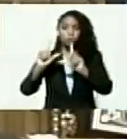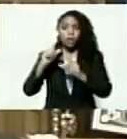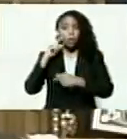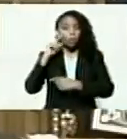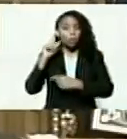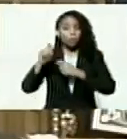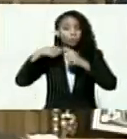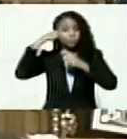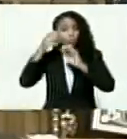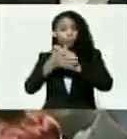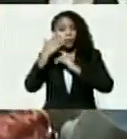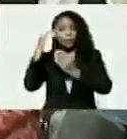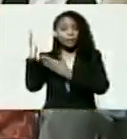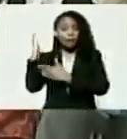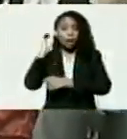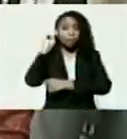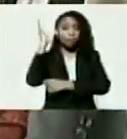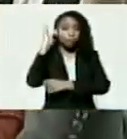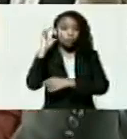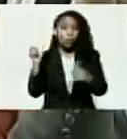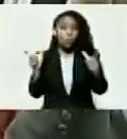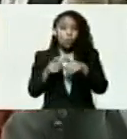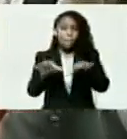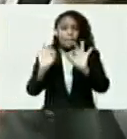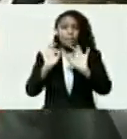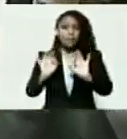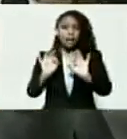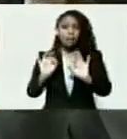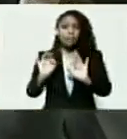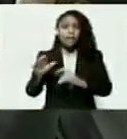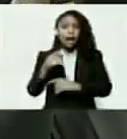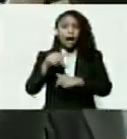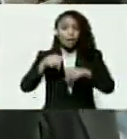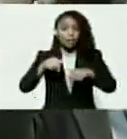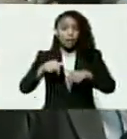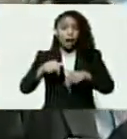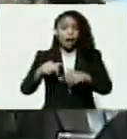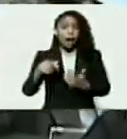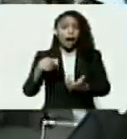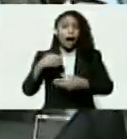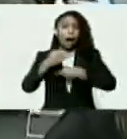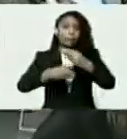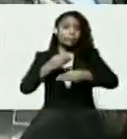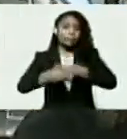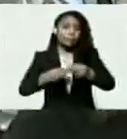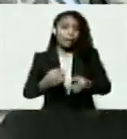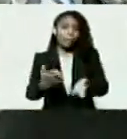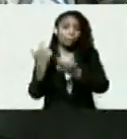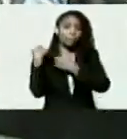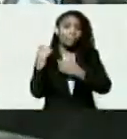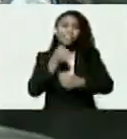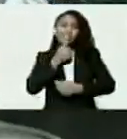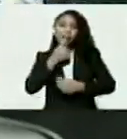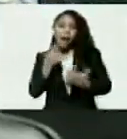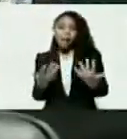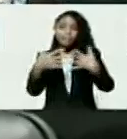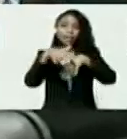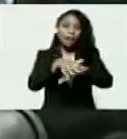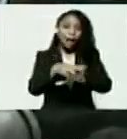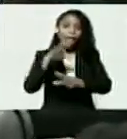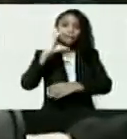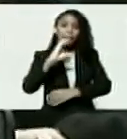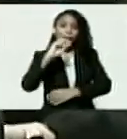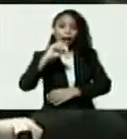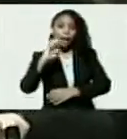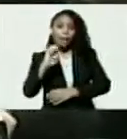lo que ha sido esta sesión especial donde el Parlamento venezolano designan a quienes van a integrar el Consejo Nacional Electoral.